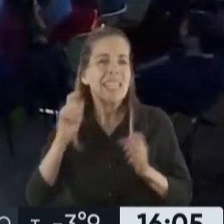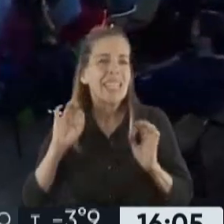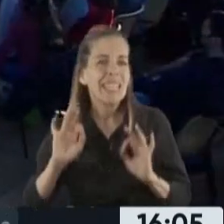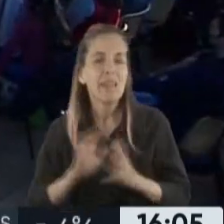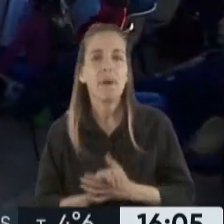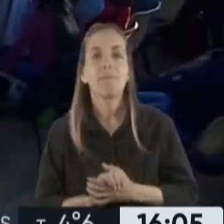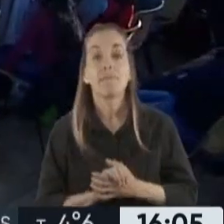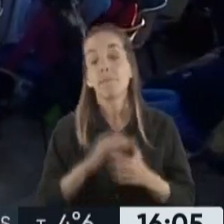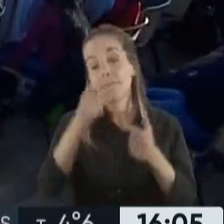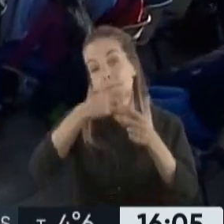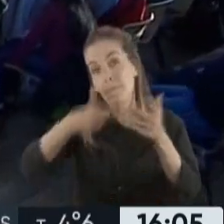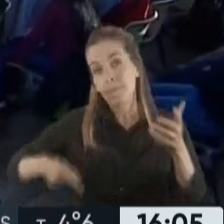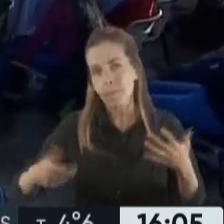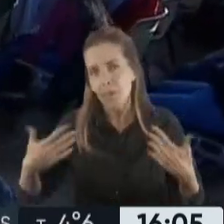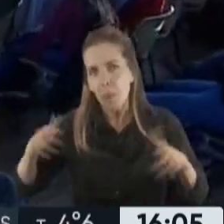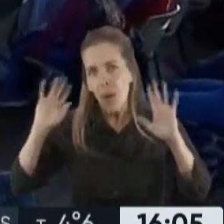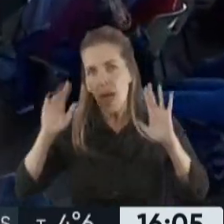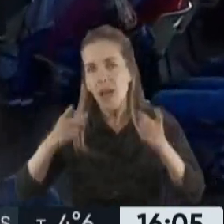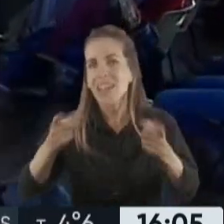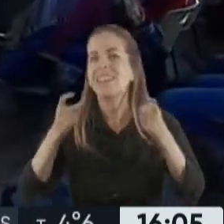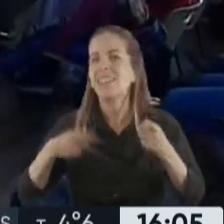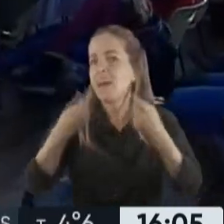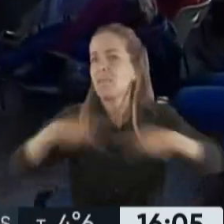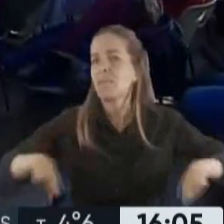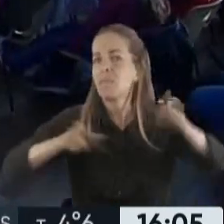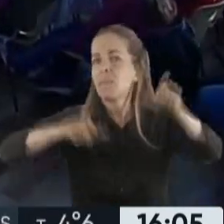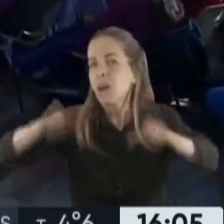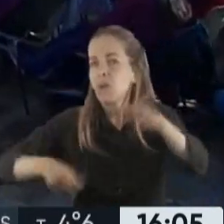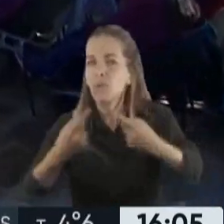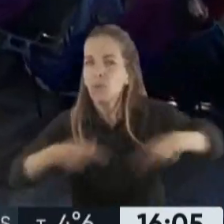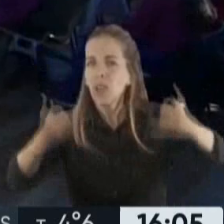Para que todo eso sea posible, lo que necesitamos es que haya recursos.